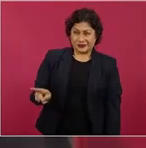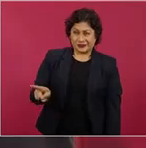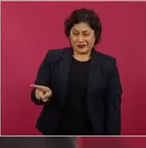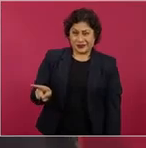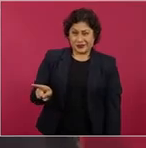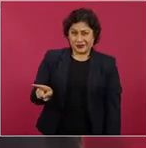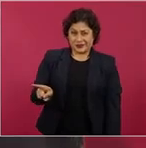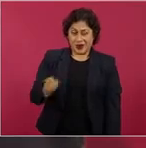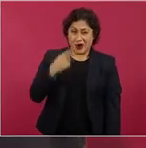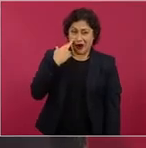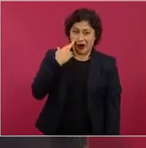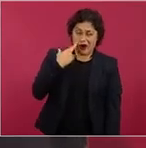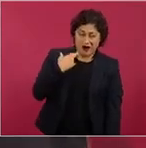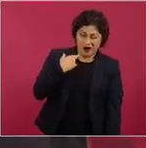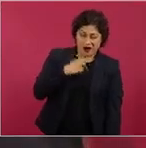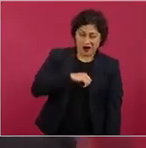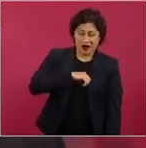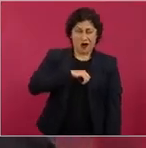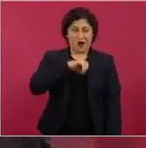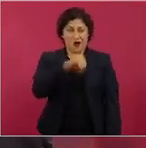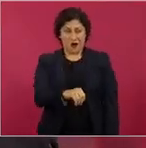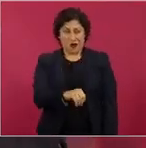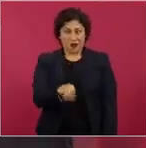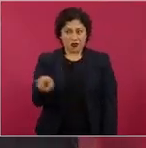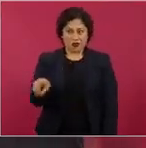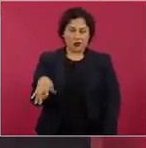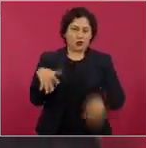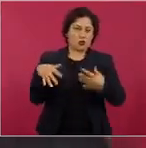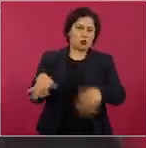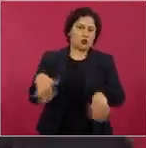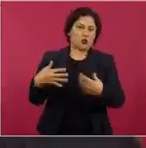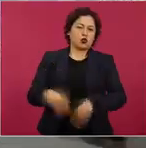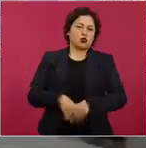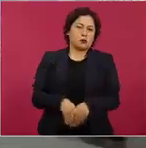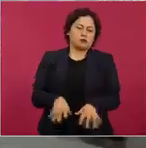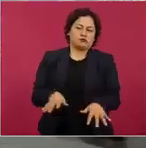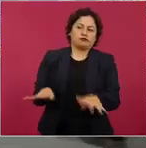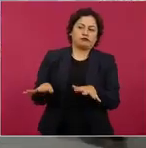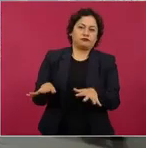y el racismo. Hubo uno que dijo, me da